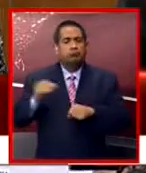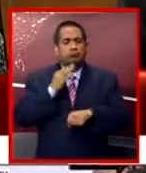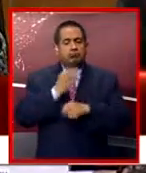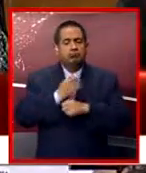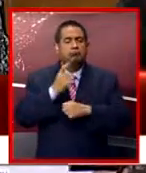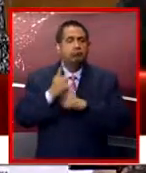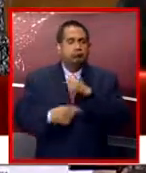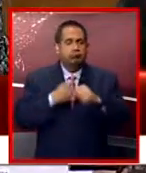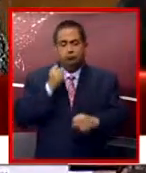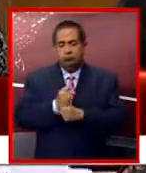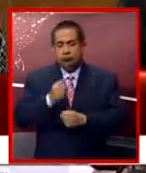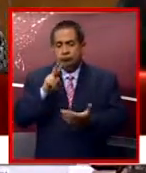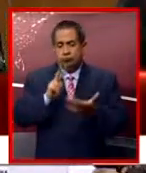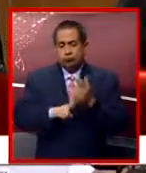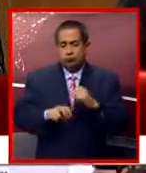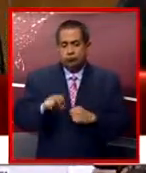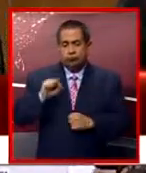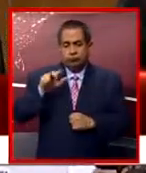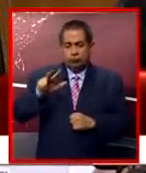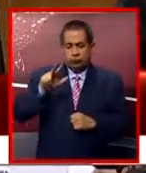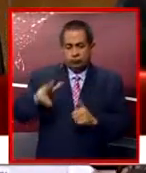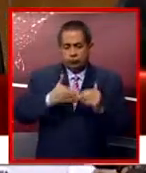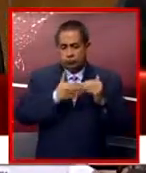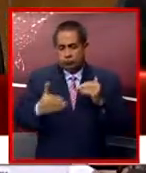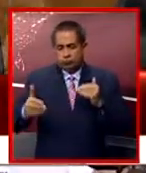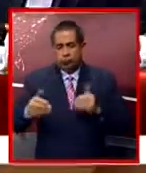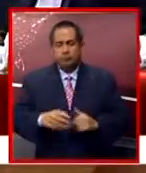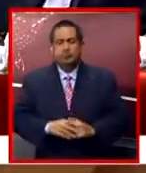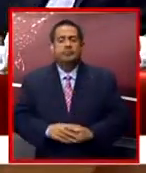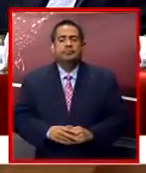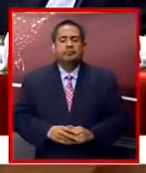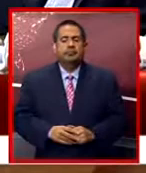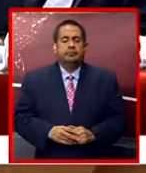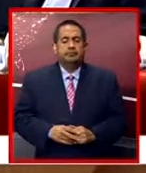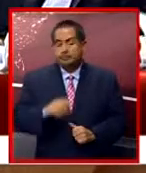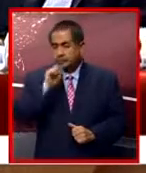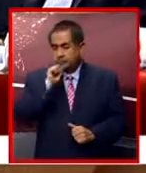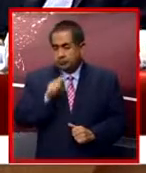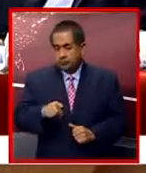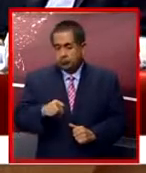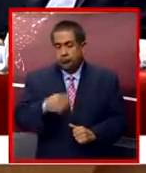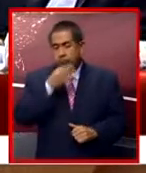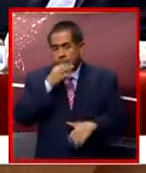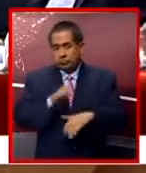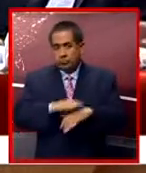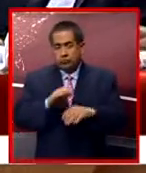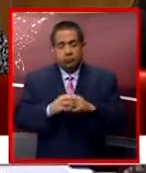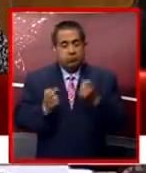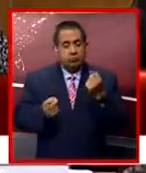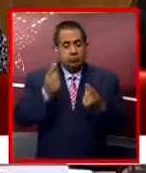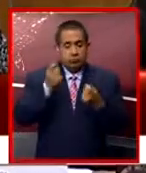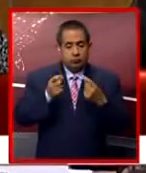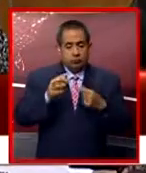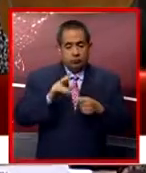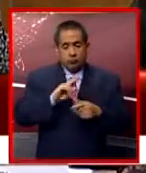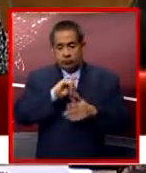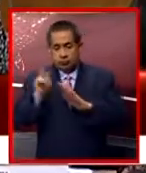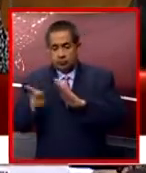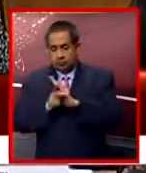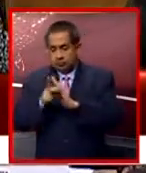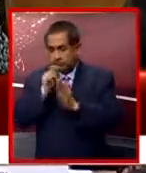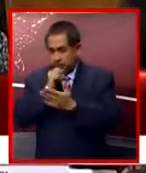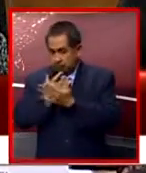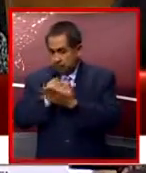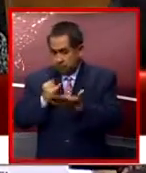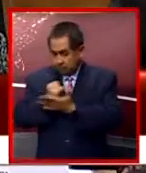para el ejercicio fiscal de 2018. De la misma manera, indicó que las reservas serían remitidas para su discusión